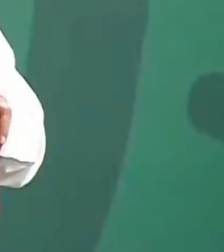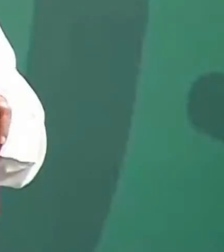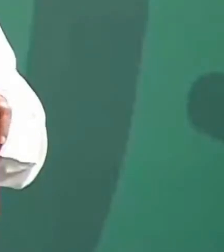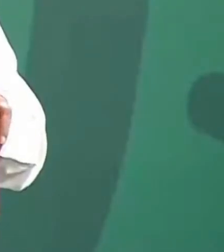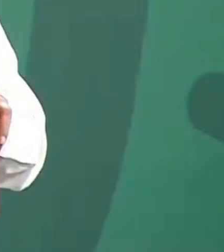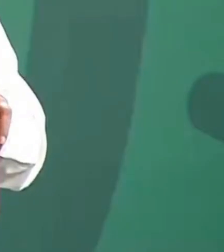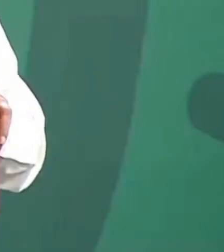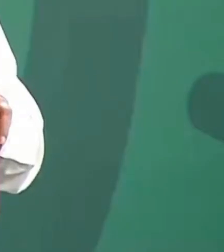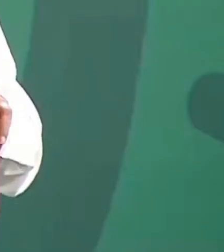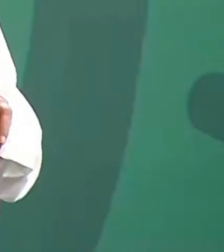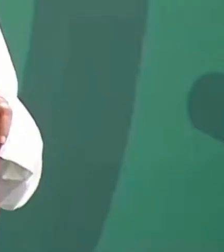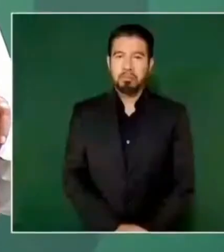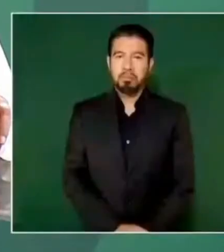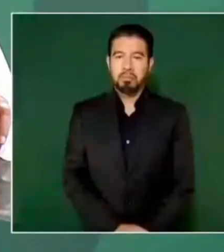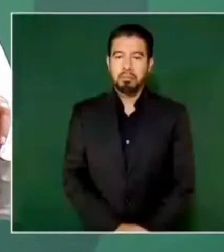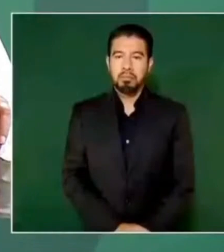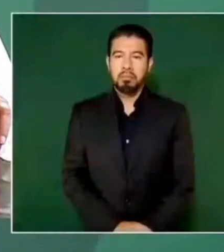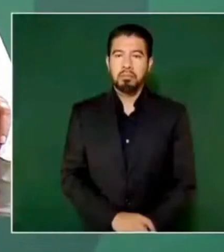si